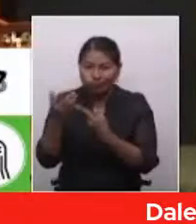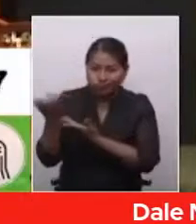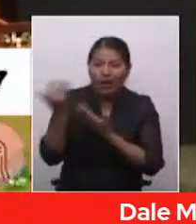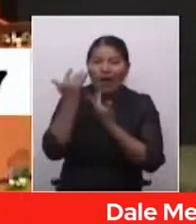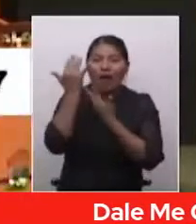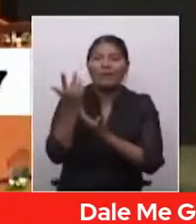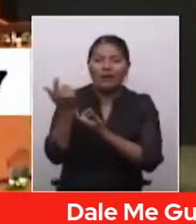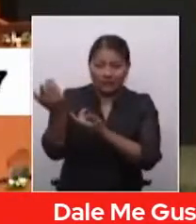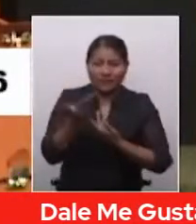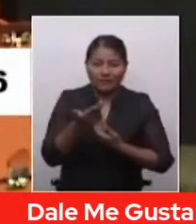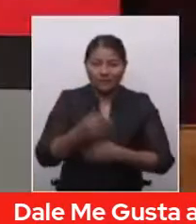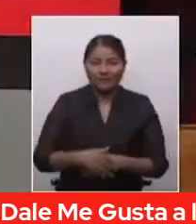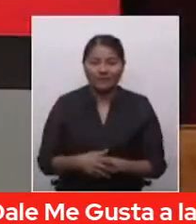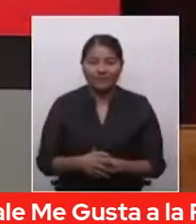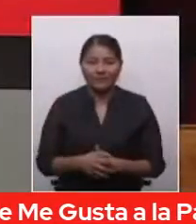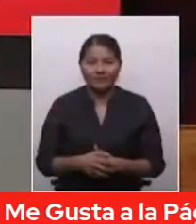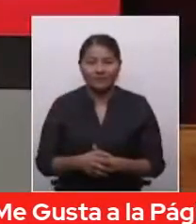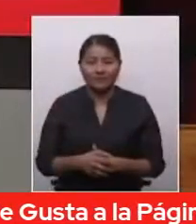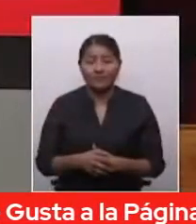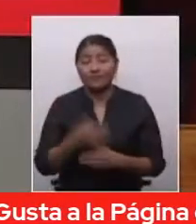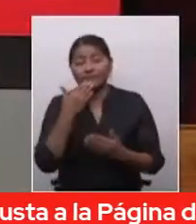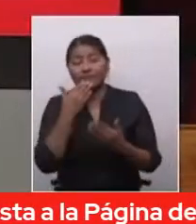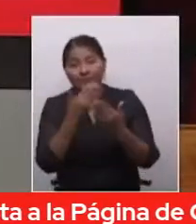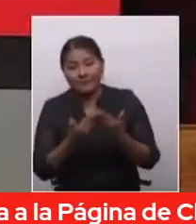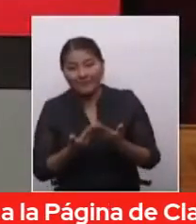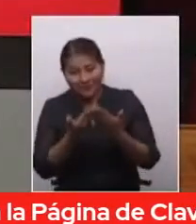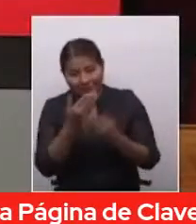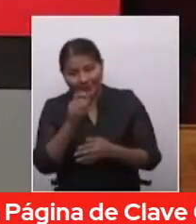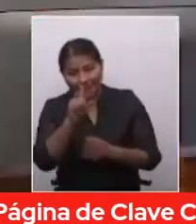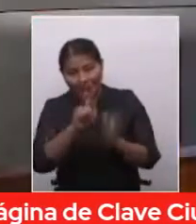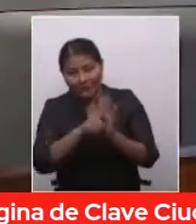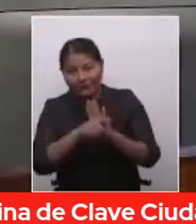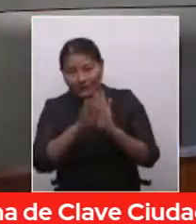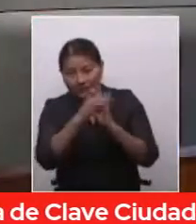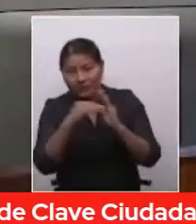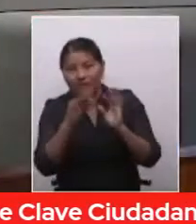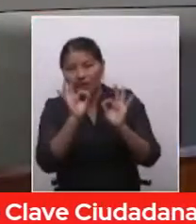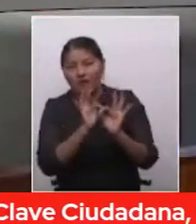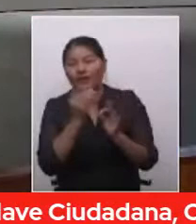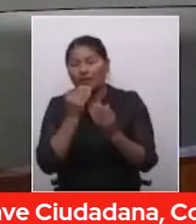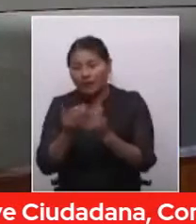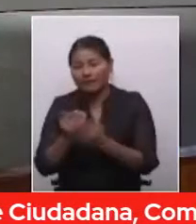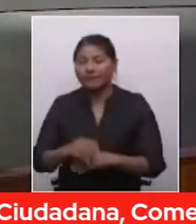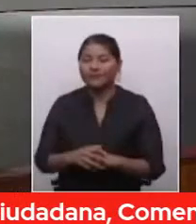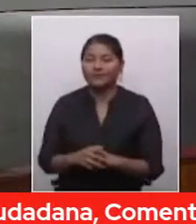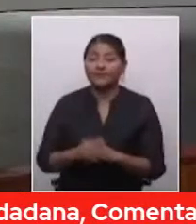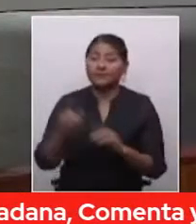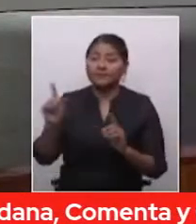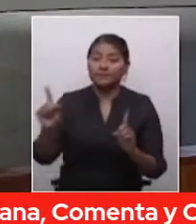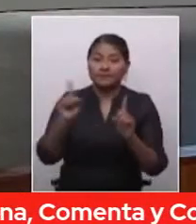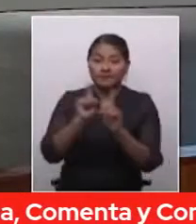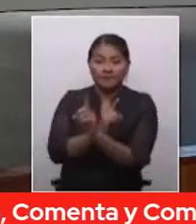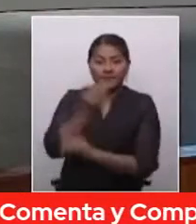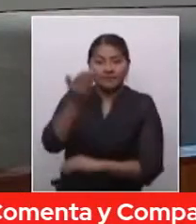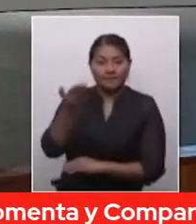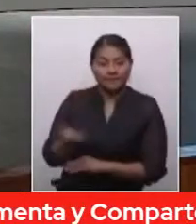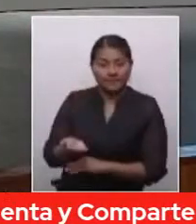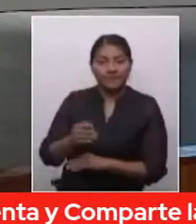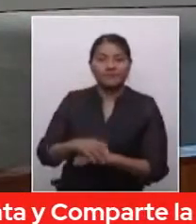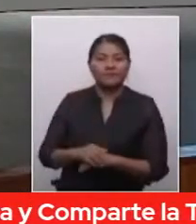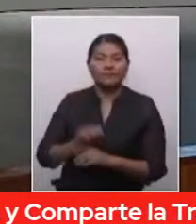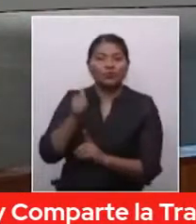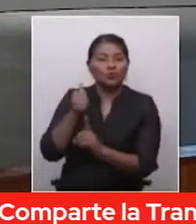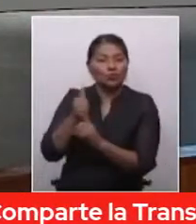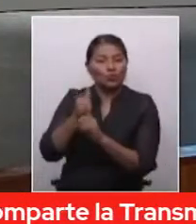Esperanza. Muchas gracias, candidata León. Gracias por ese 1:30 final. Gracias. Es ahora el turno para dar su